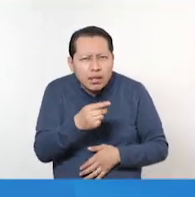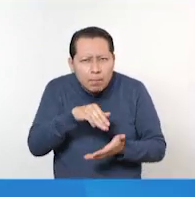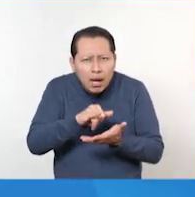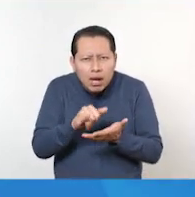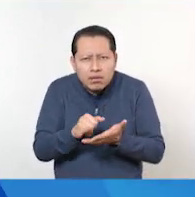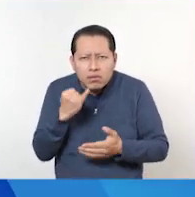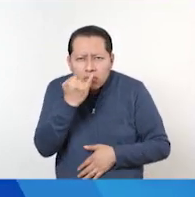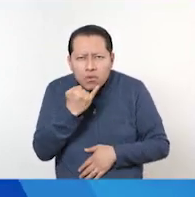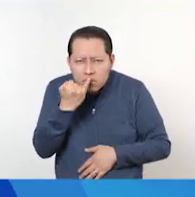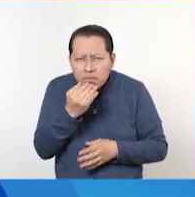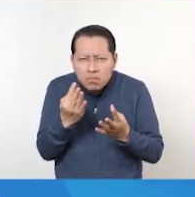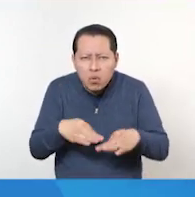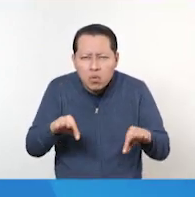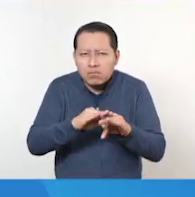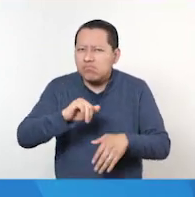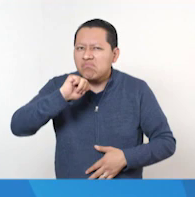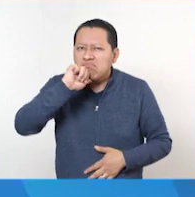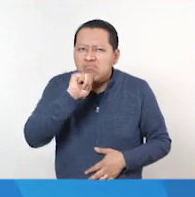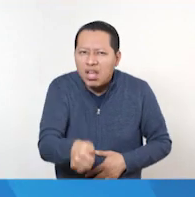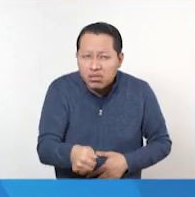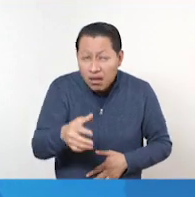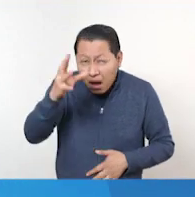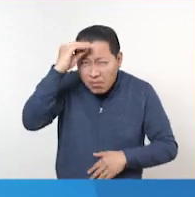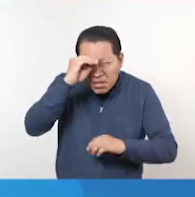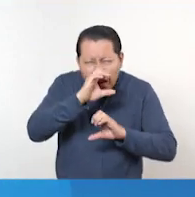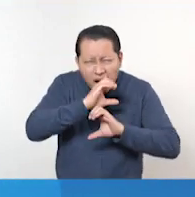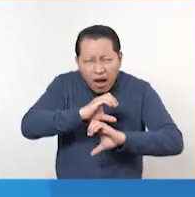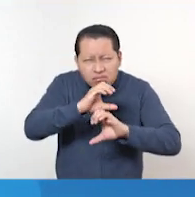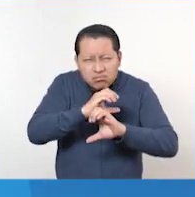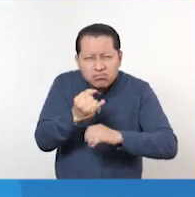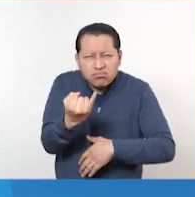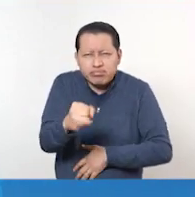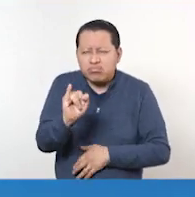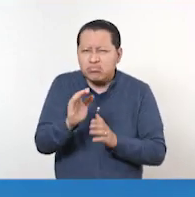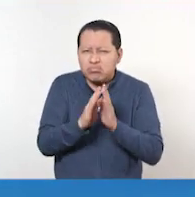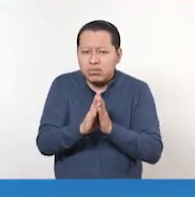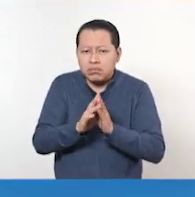niñitos, que hablar la lengua maya no es importante, y menos aprenderse